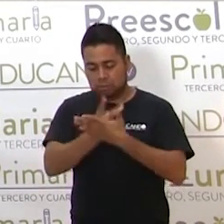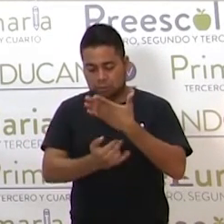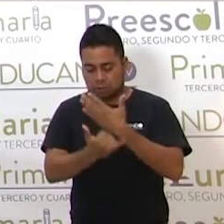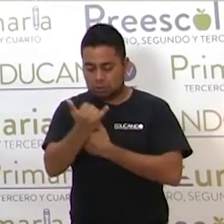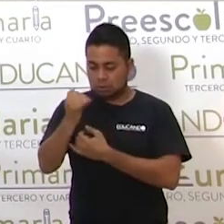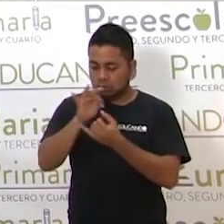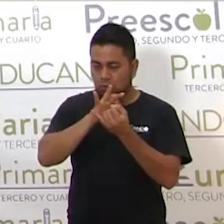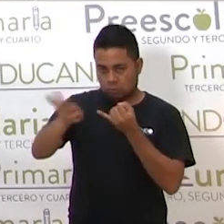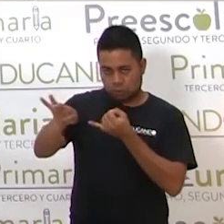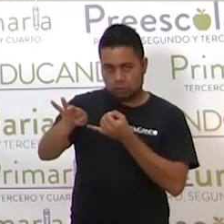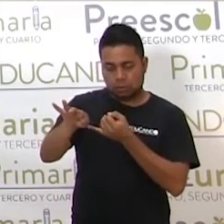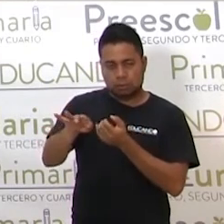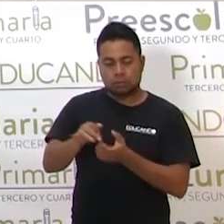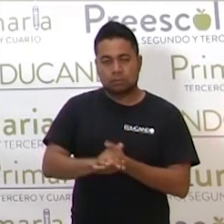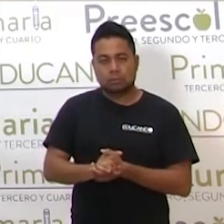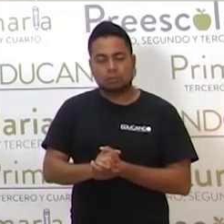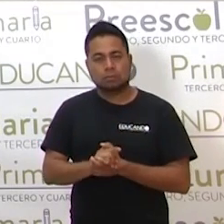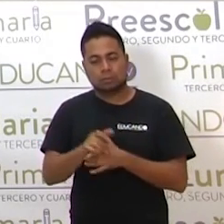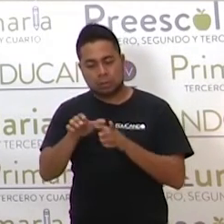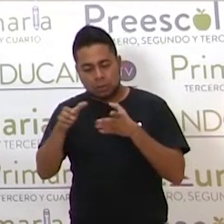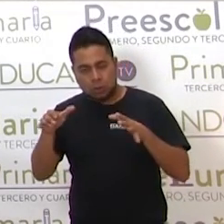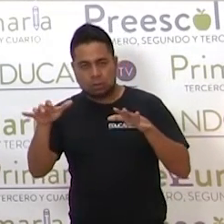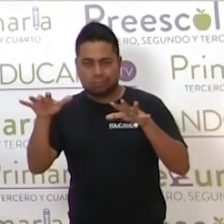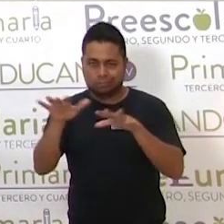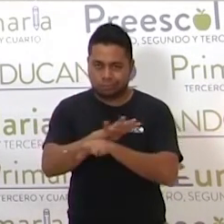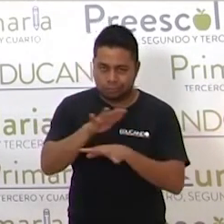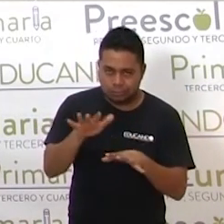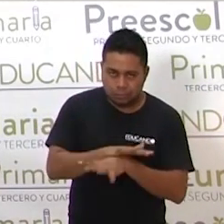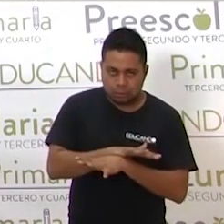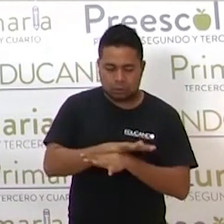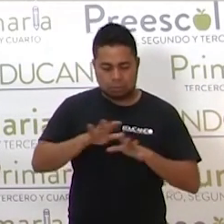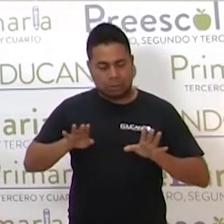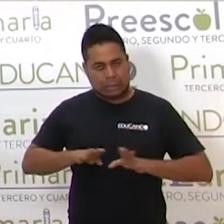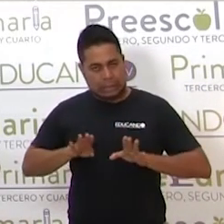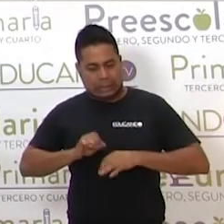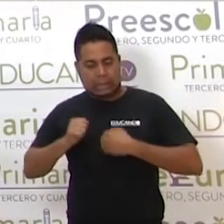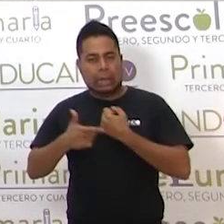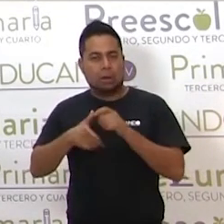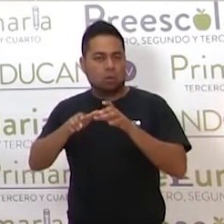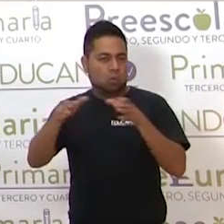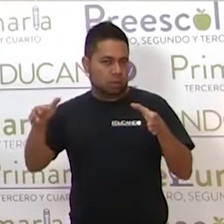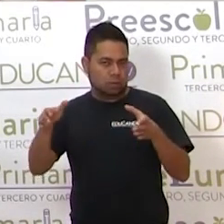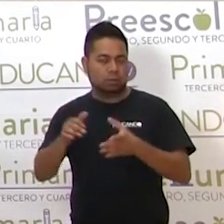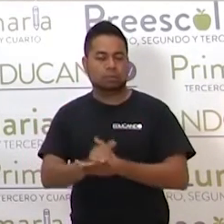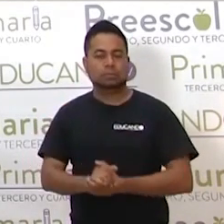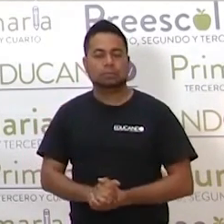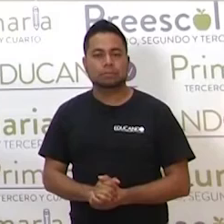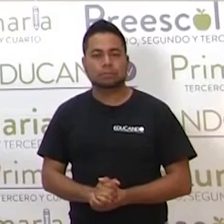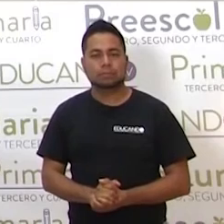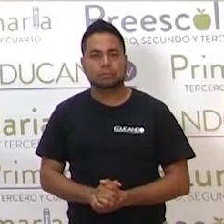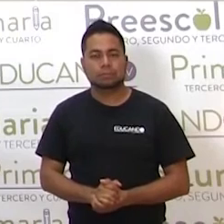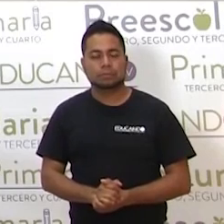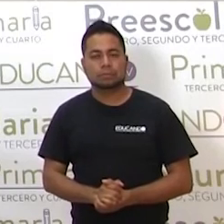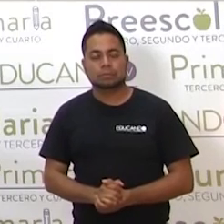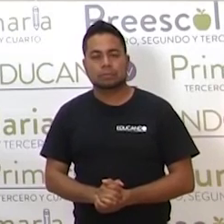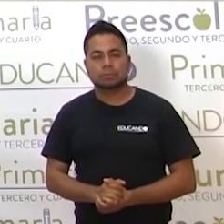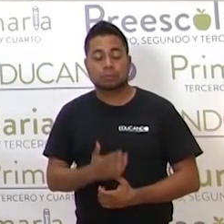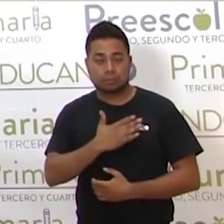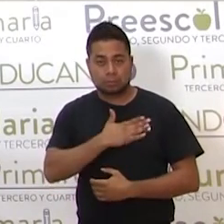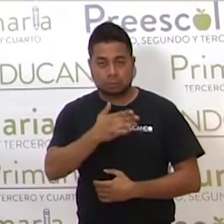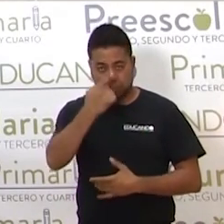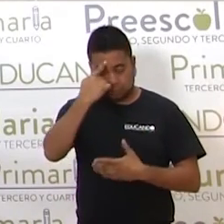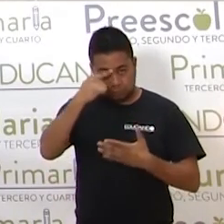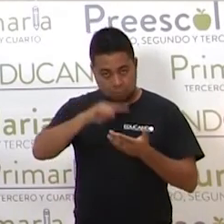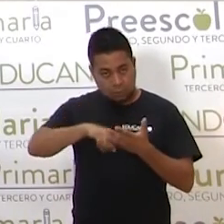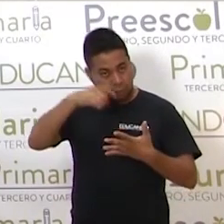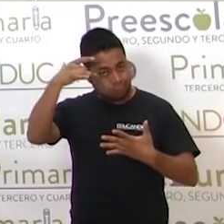final, modificar las variantes de un mismo cuento. Y bueno, creo que cubrimos todos